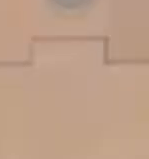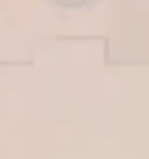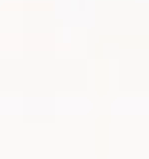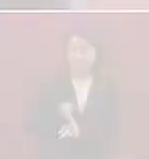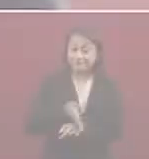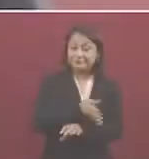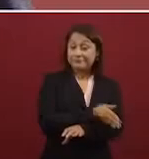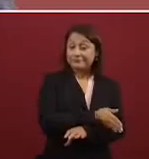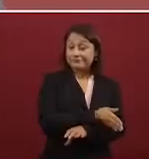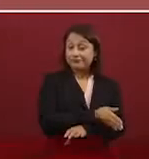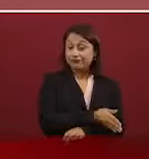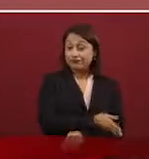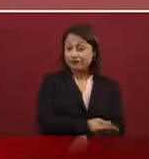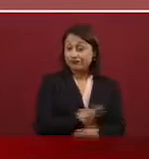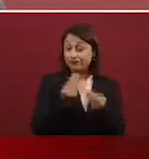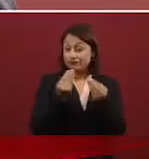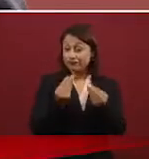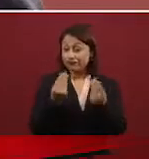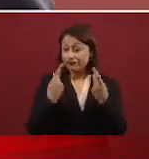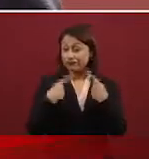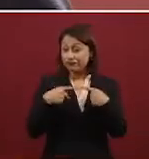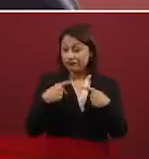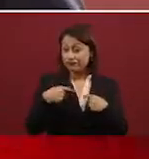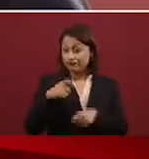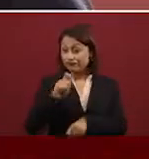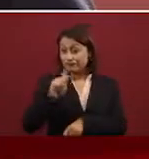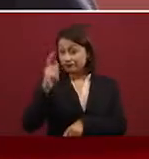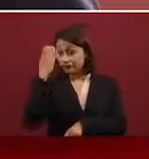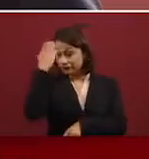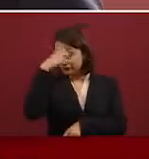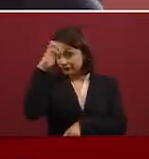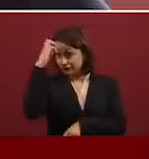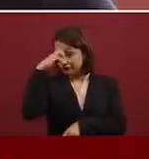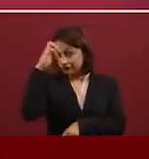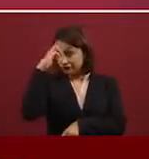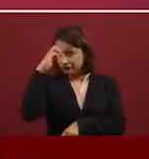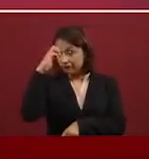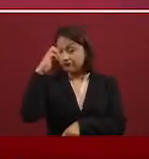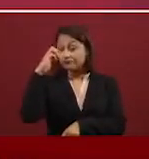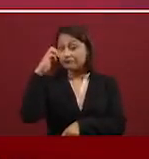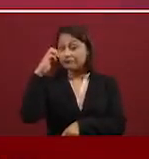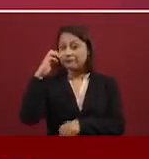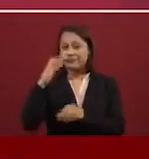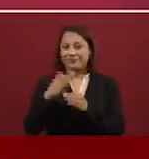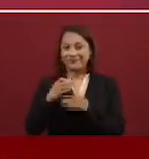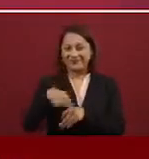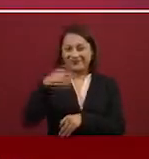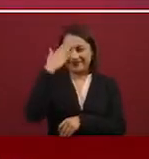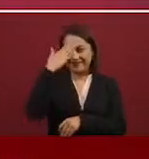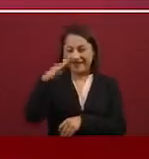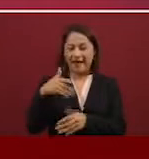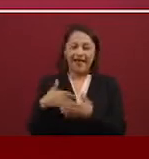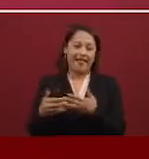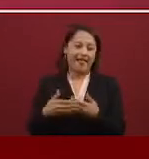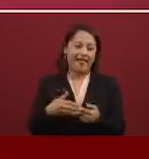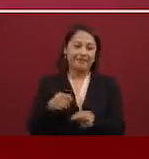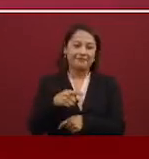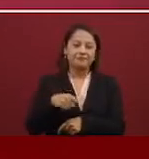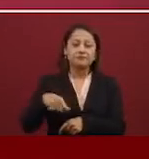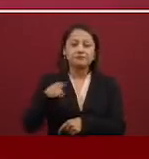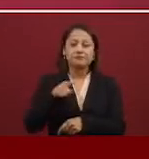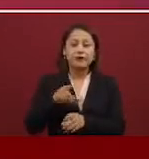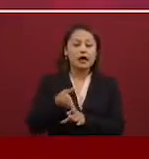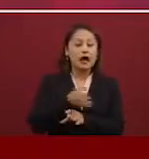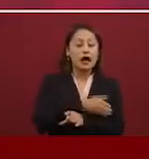republicana. El presidente López Obrador reafirmó que en materia de corrupción de los expresidentes del llamado